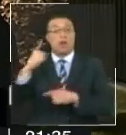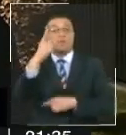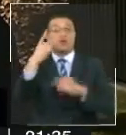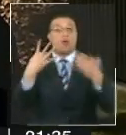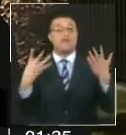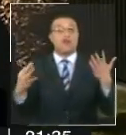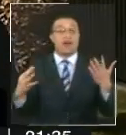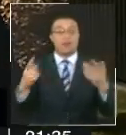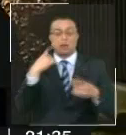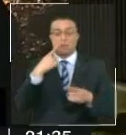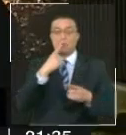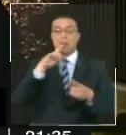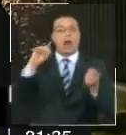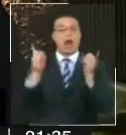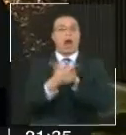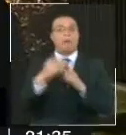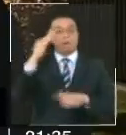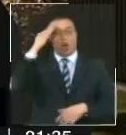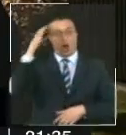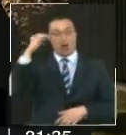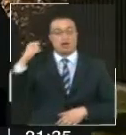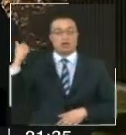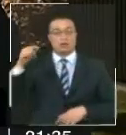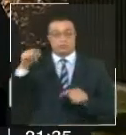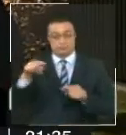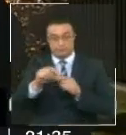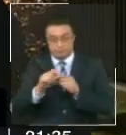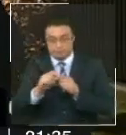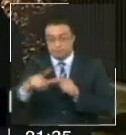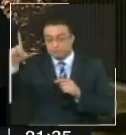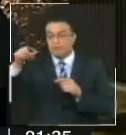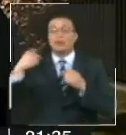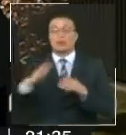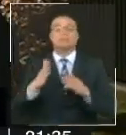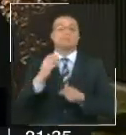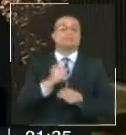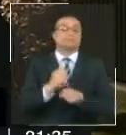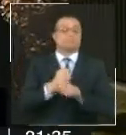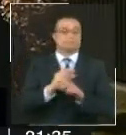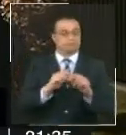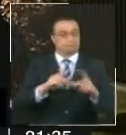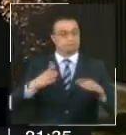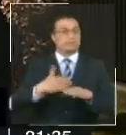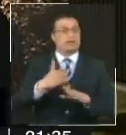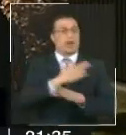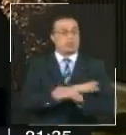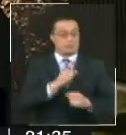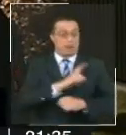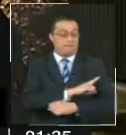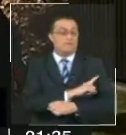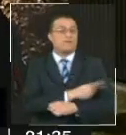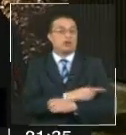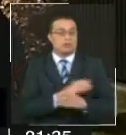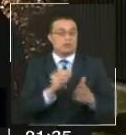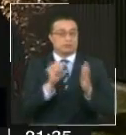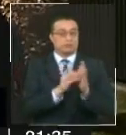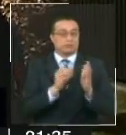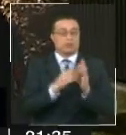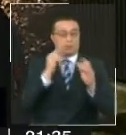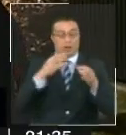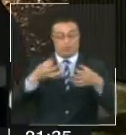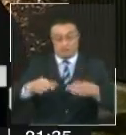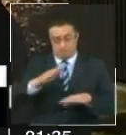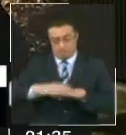hay un cambio en su postura la verdad es que desde ese año la difrol ya empezó a hacer una serie de trabajos para fortalecer y para eh contar con los